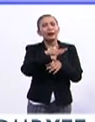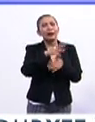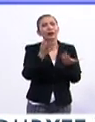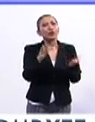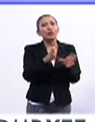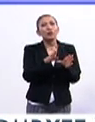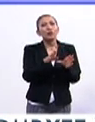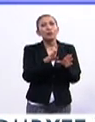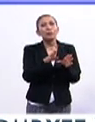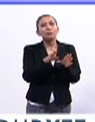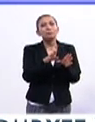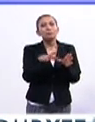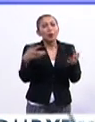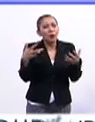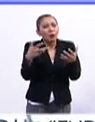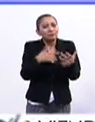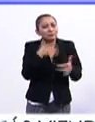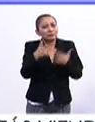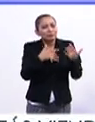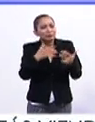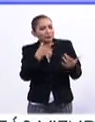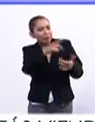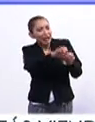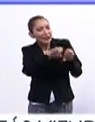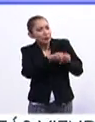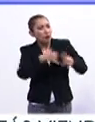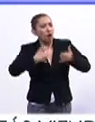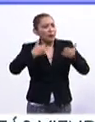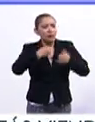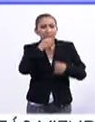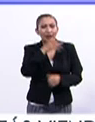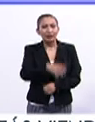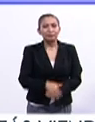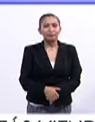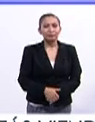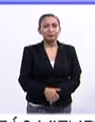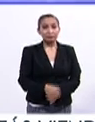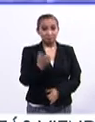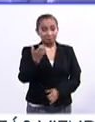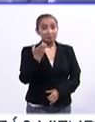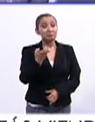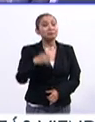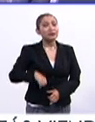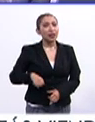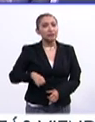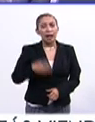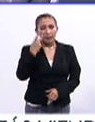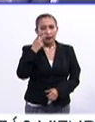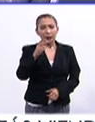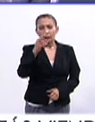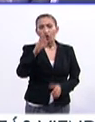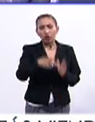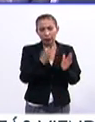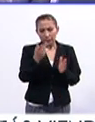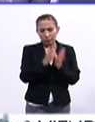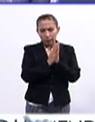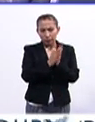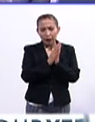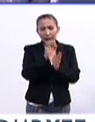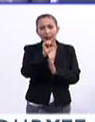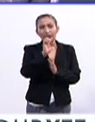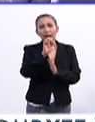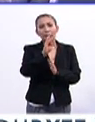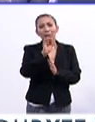pues este este sentimiento de equipo joven muy padre esto es muy interesante entonces recuerda nos sebastián